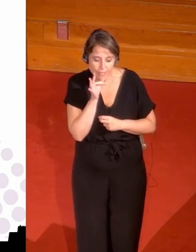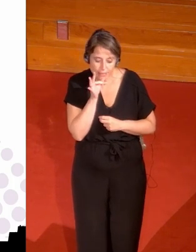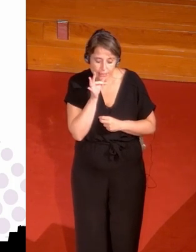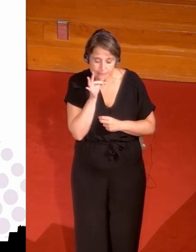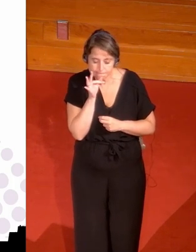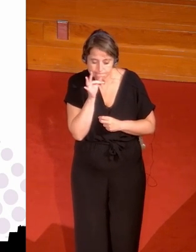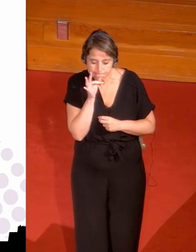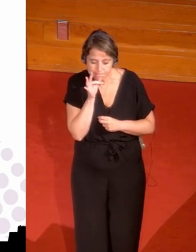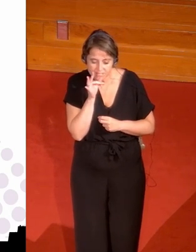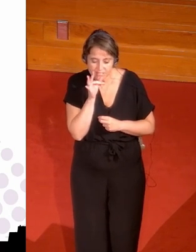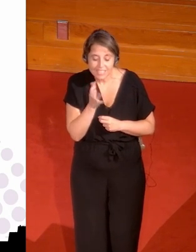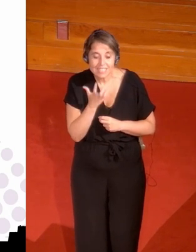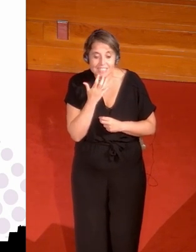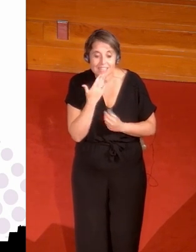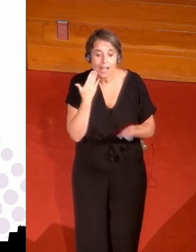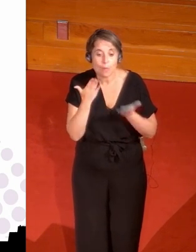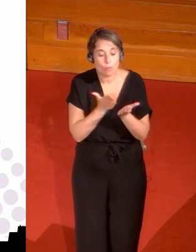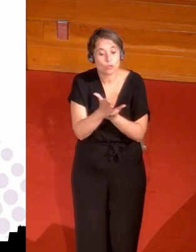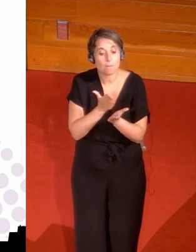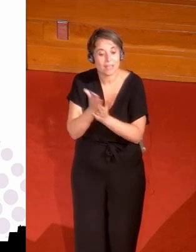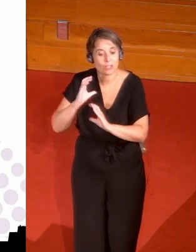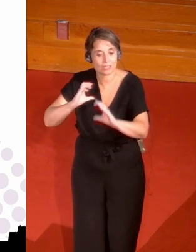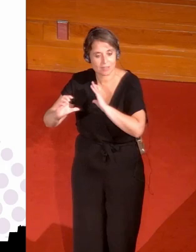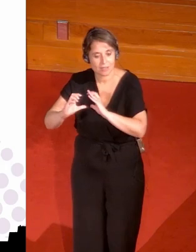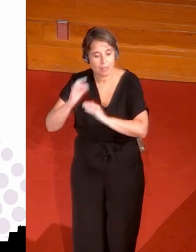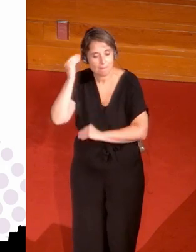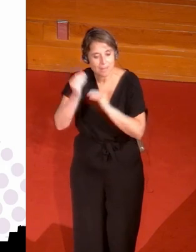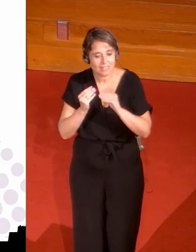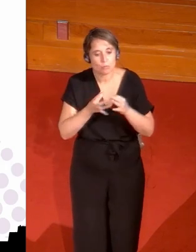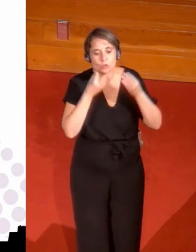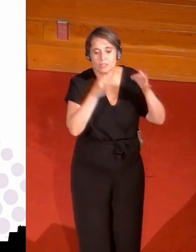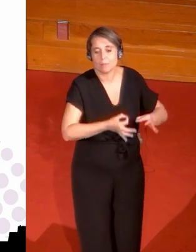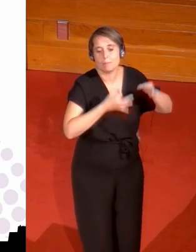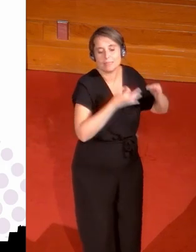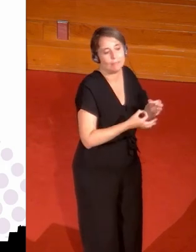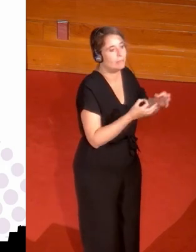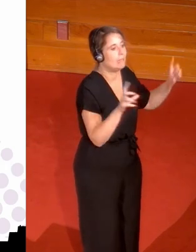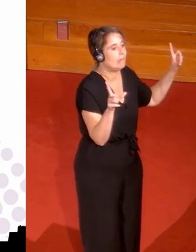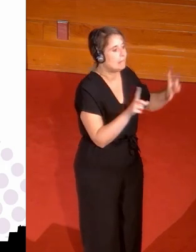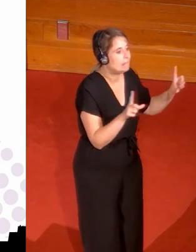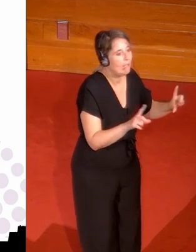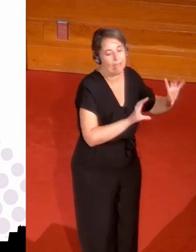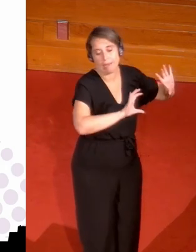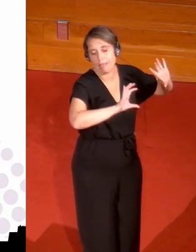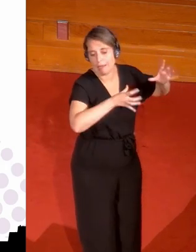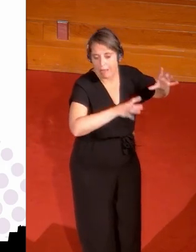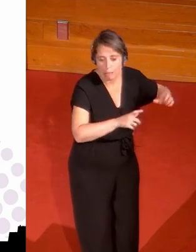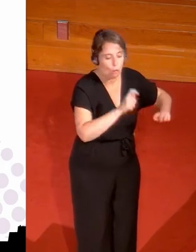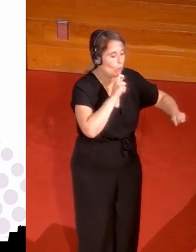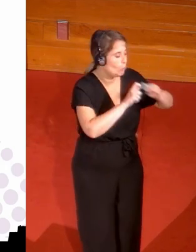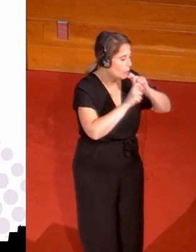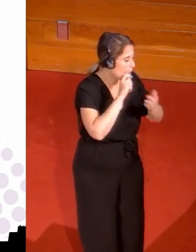de que cuando se habla de medios de comunicación se piensa en los medios de comunicación tradicionales la prensa